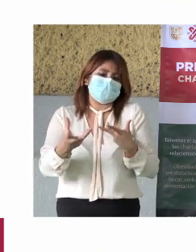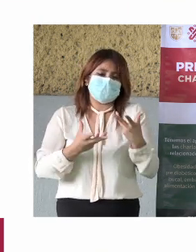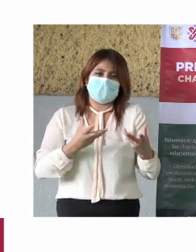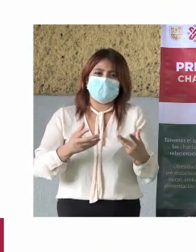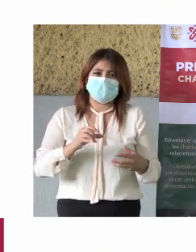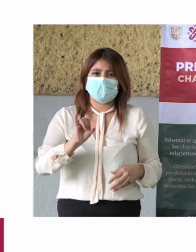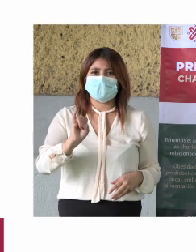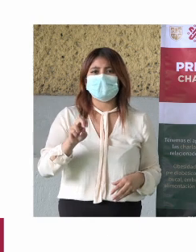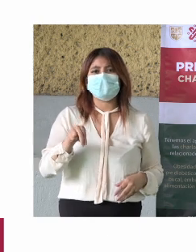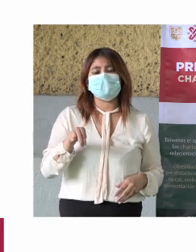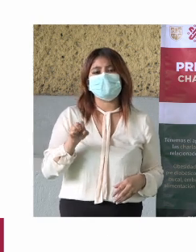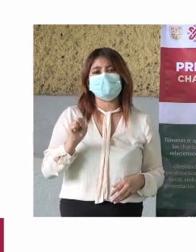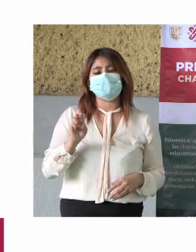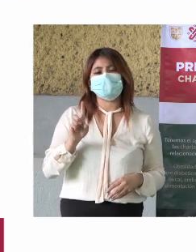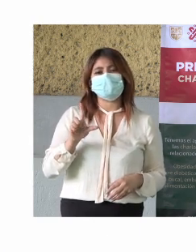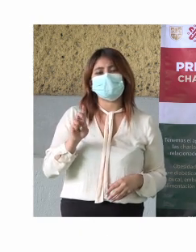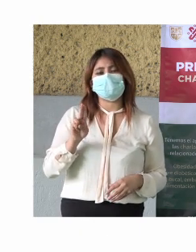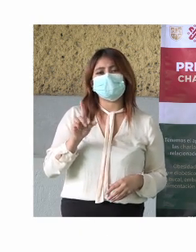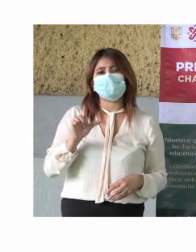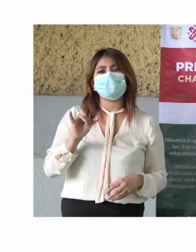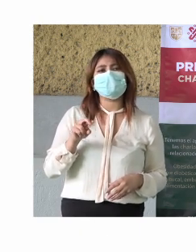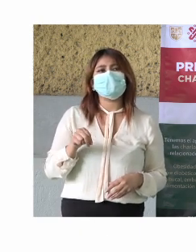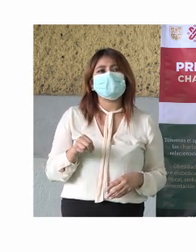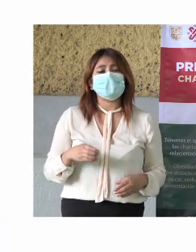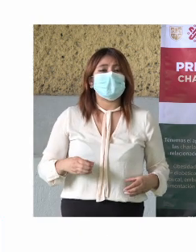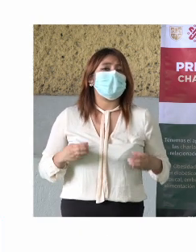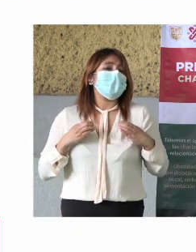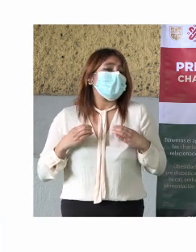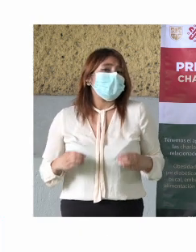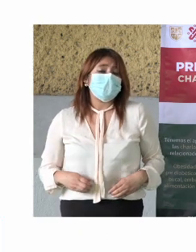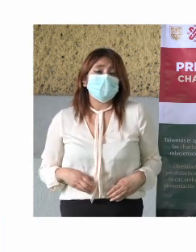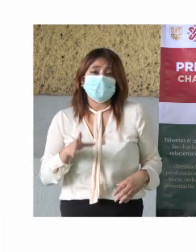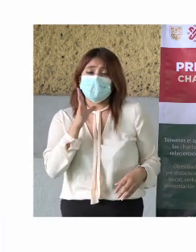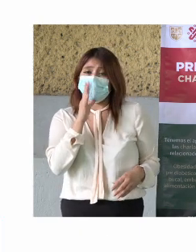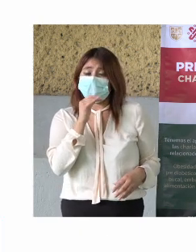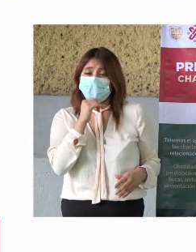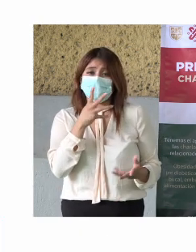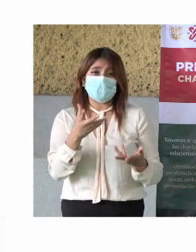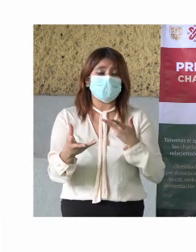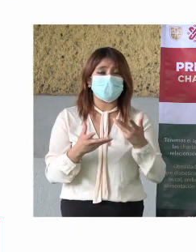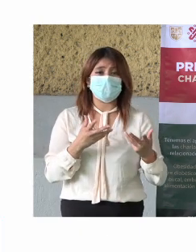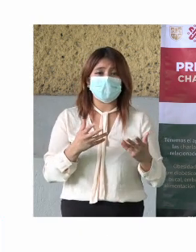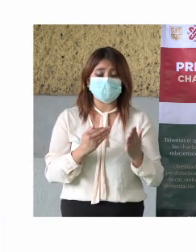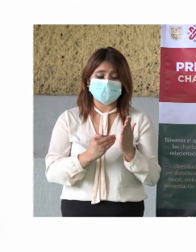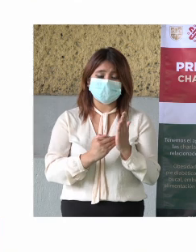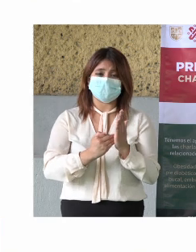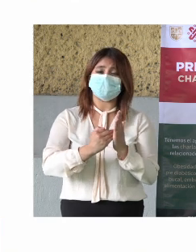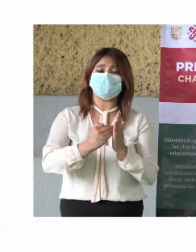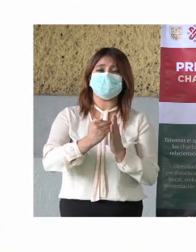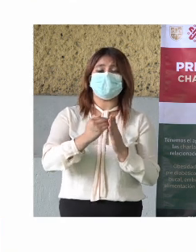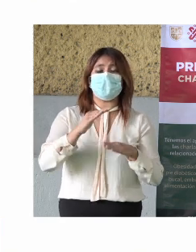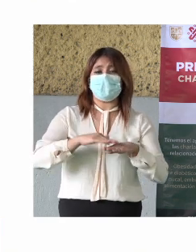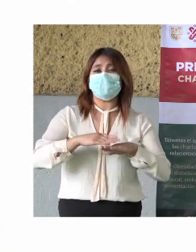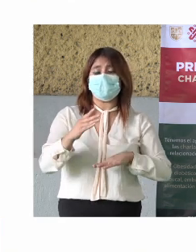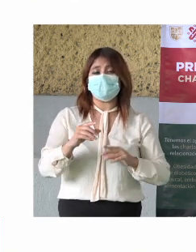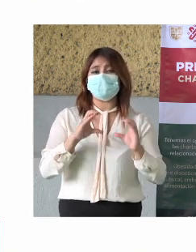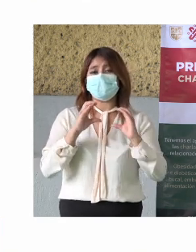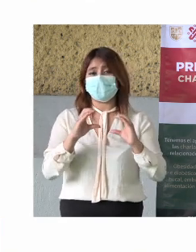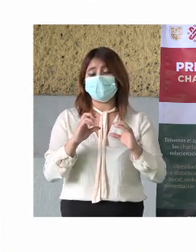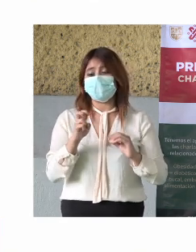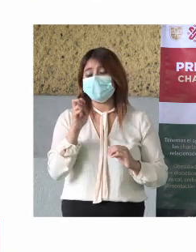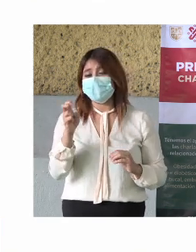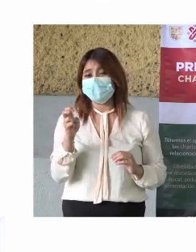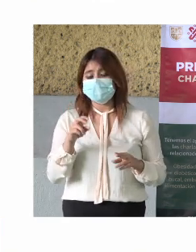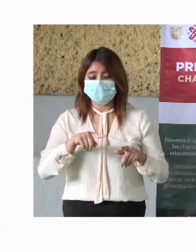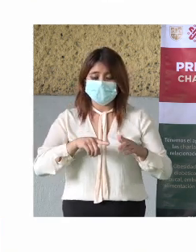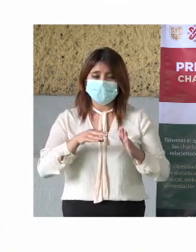línea roja cae, porque ya el cuerpo no es capaz de seguir secretando suficiente cantidad de insulina para controlar los niveles de